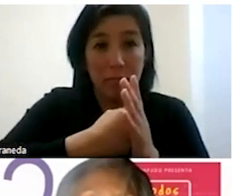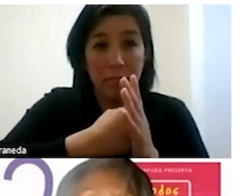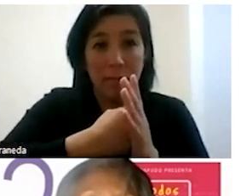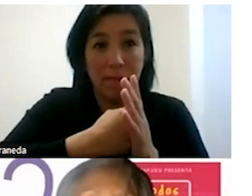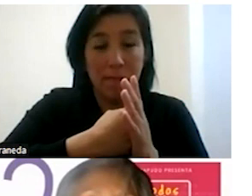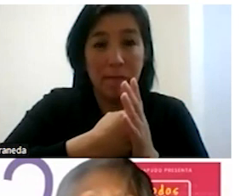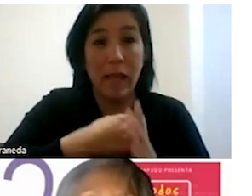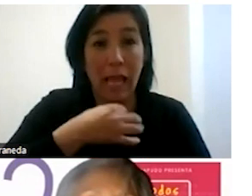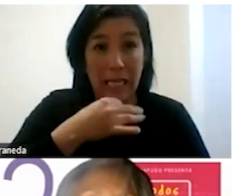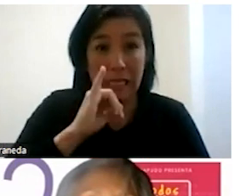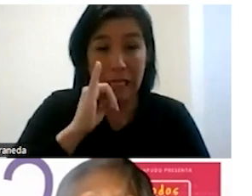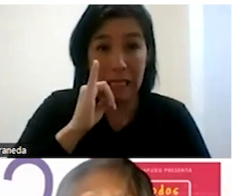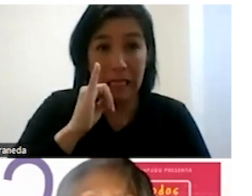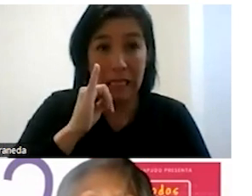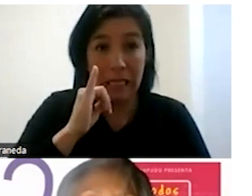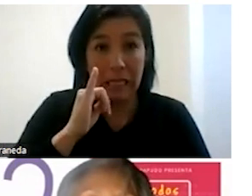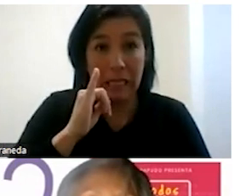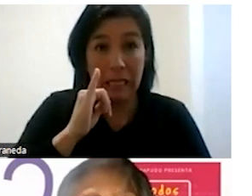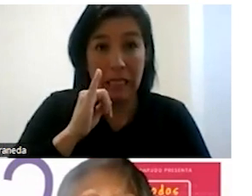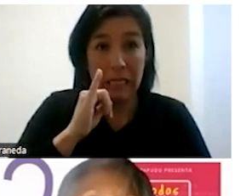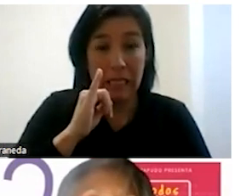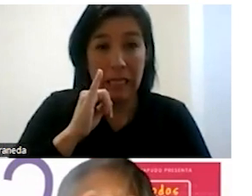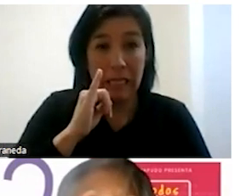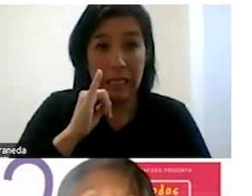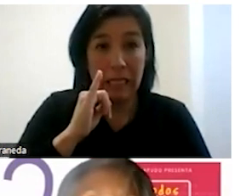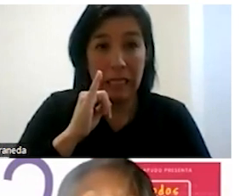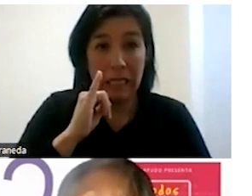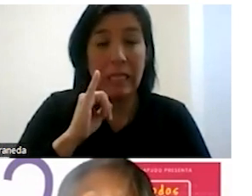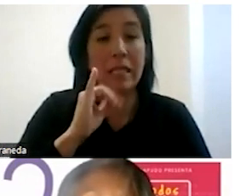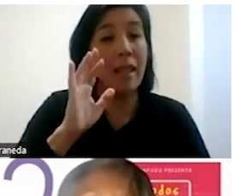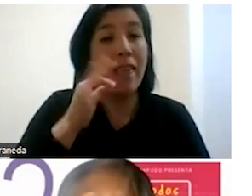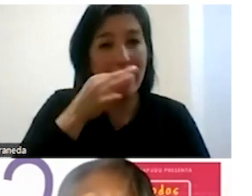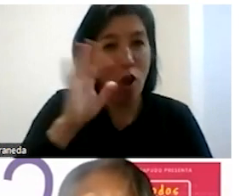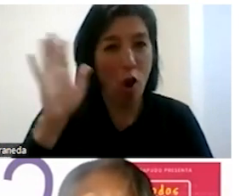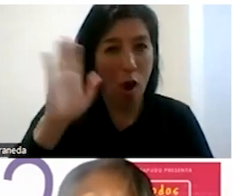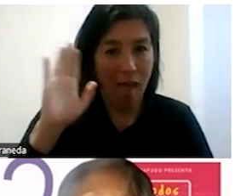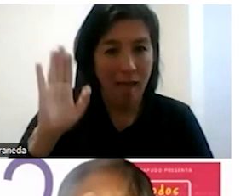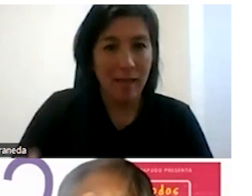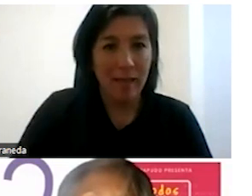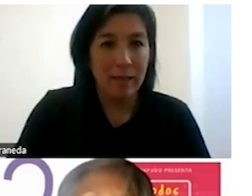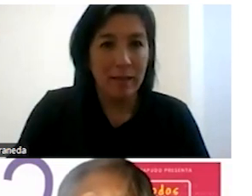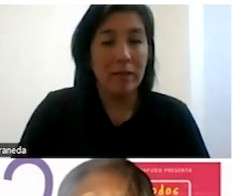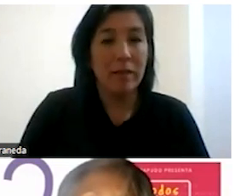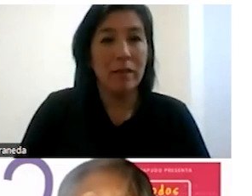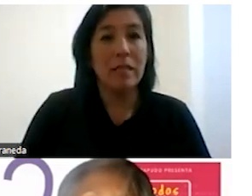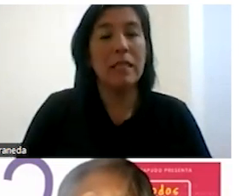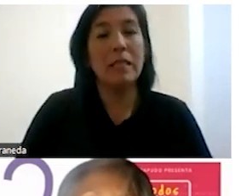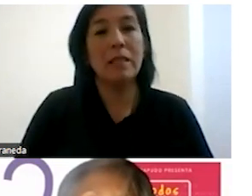Ahí. Ahí. ¿Aló? Ahí sí. ¿Me escucha? No. Hola. Ahora sí. Escucha, yo